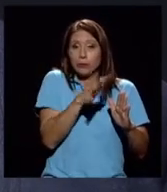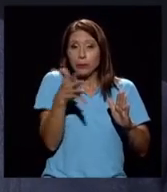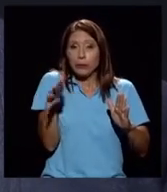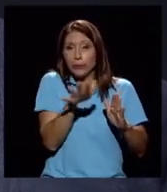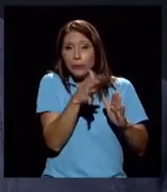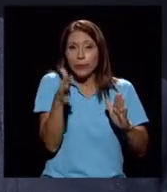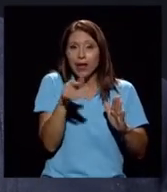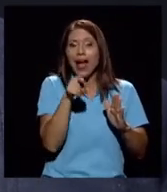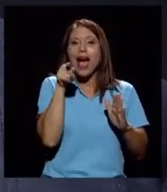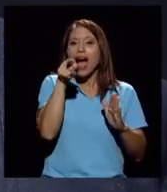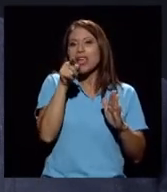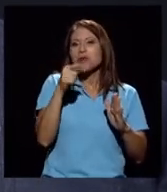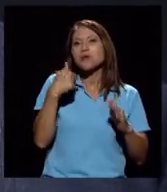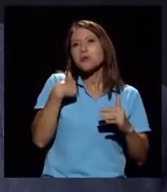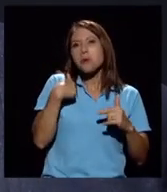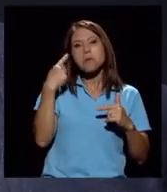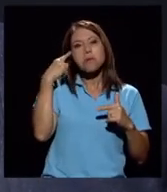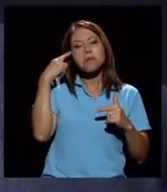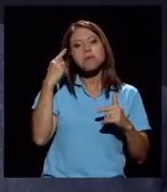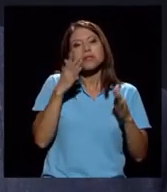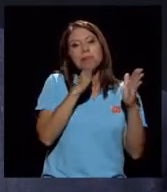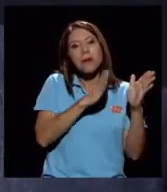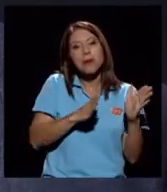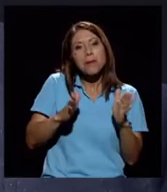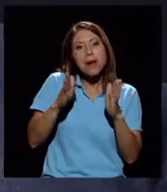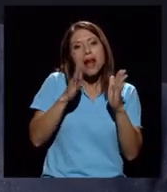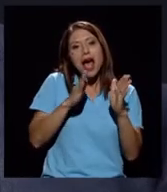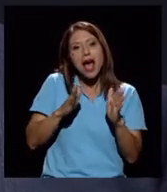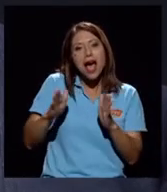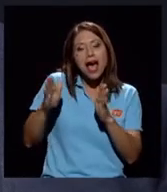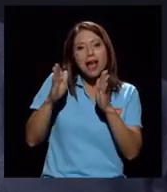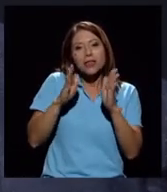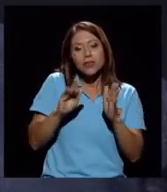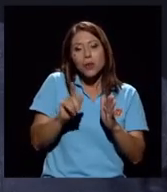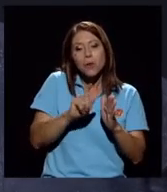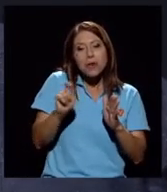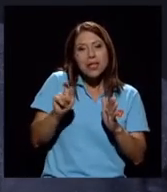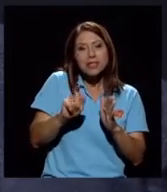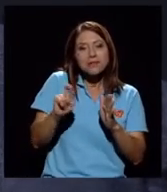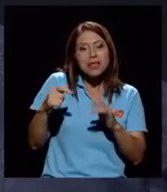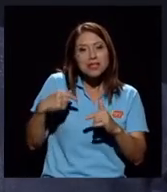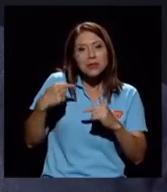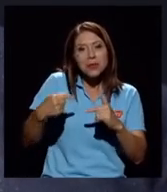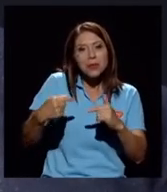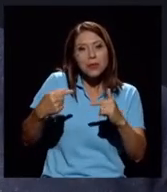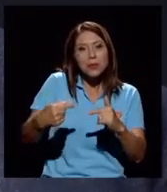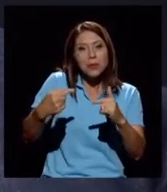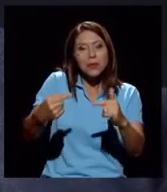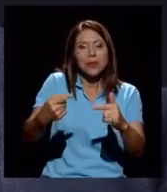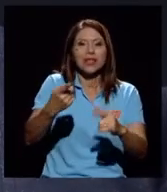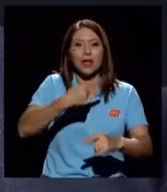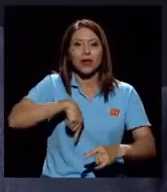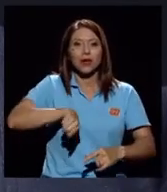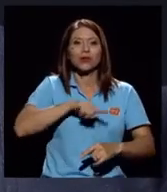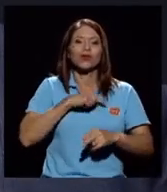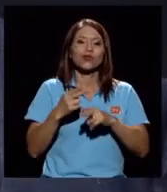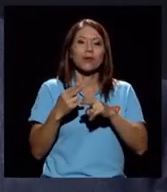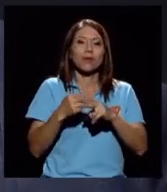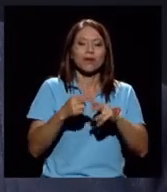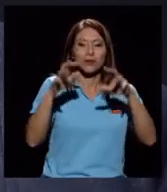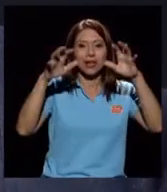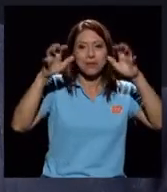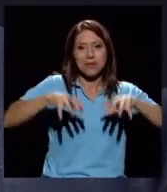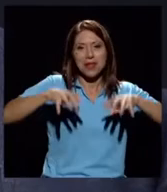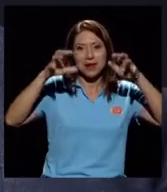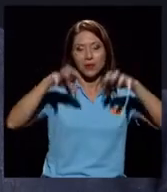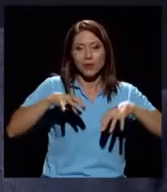uno uno se va preparando ahora conforme conforme pasan los meses de lo que nosotros llamamos el invierno a mí me